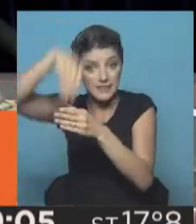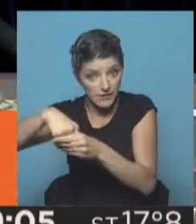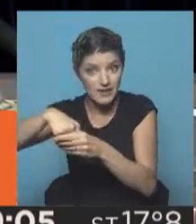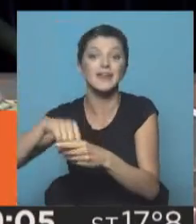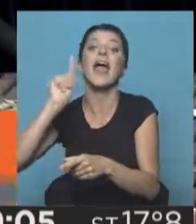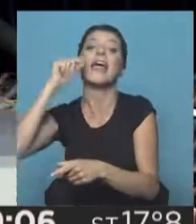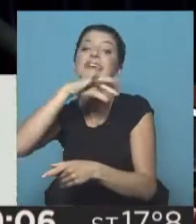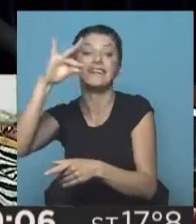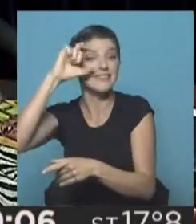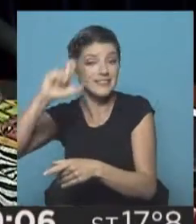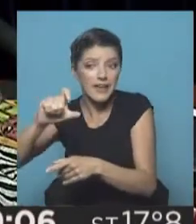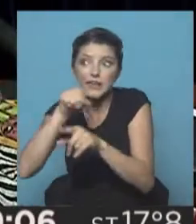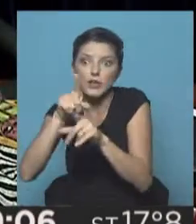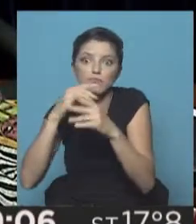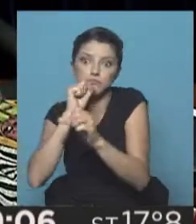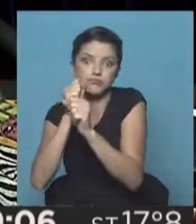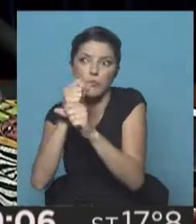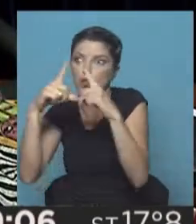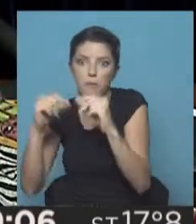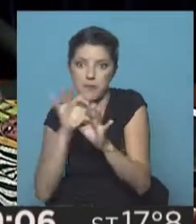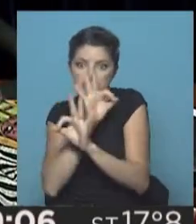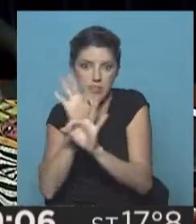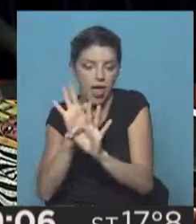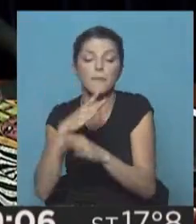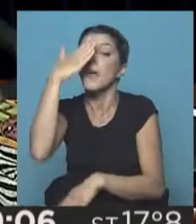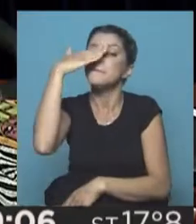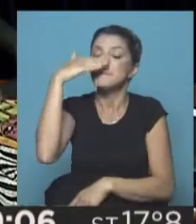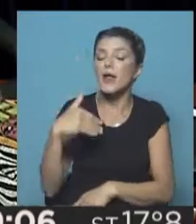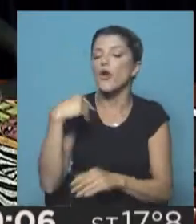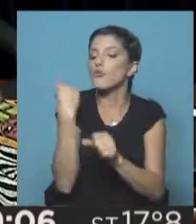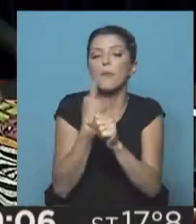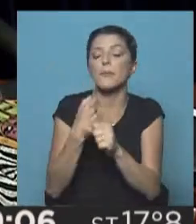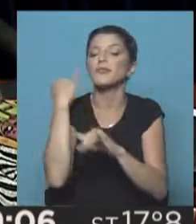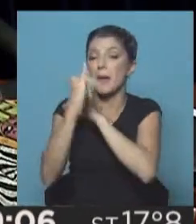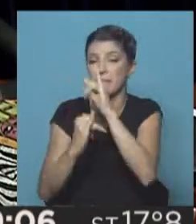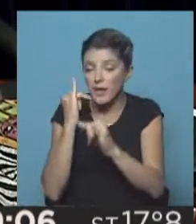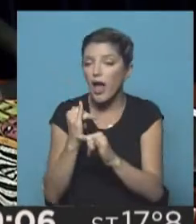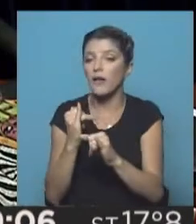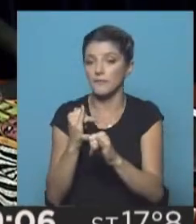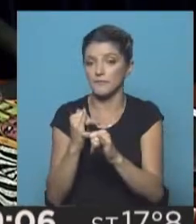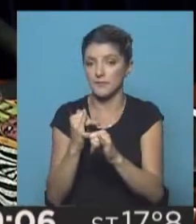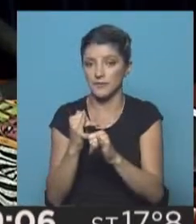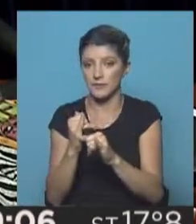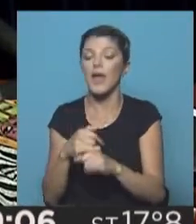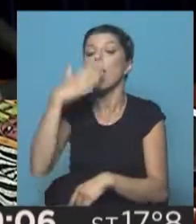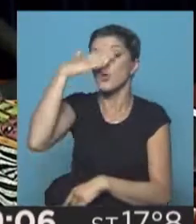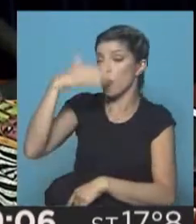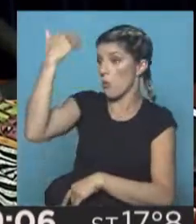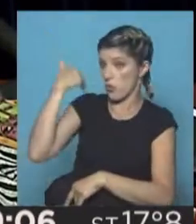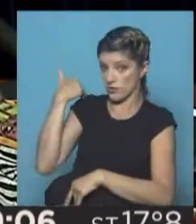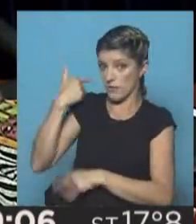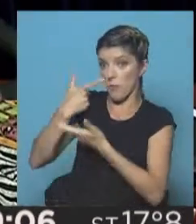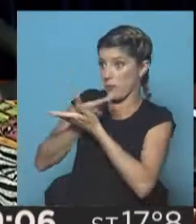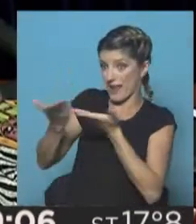pero ninguna diferencia metodológica alcanza a explicar la diferencia de dato con el último dato publicado por